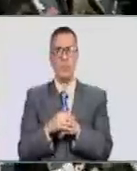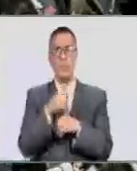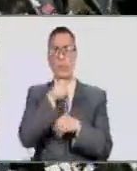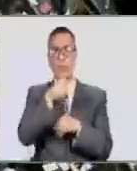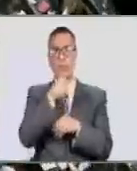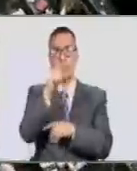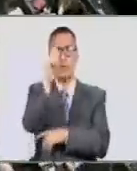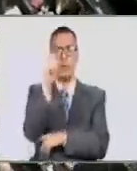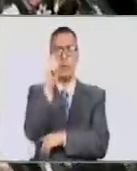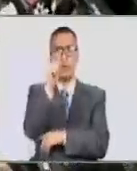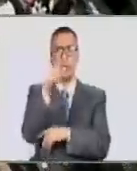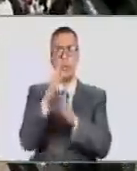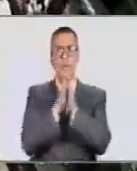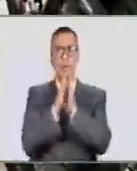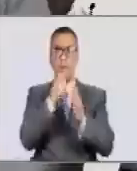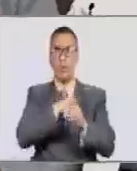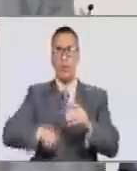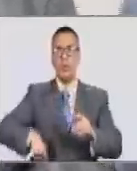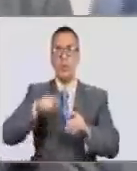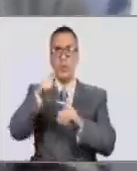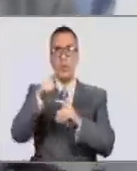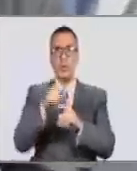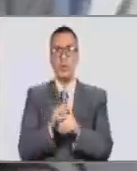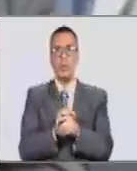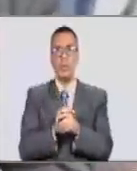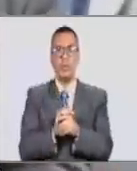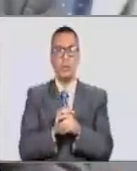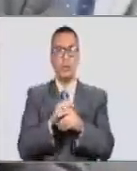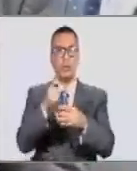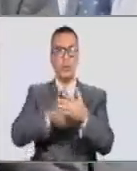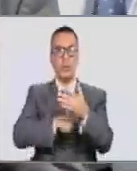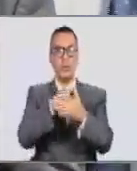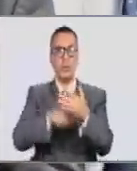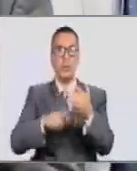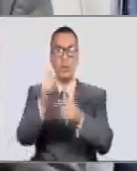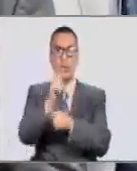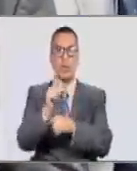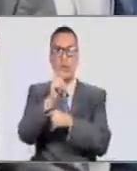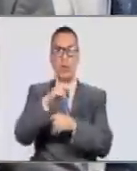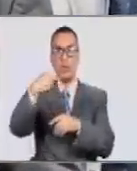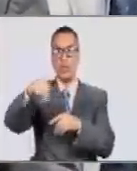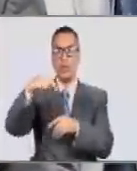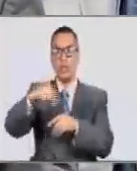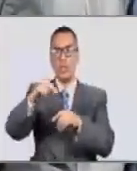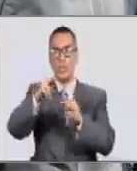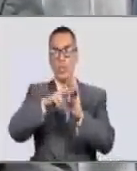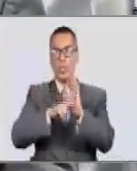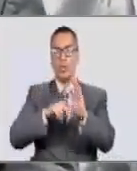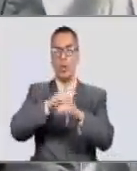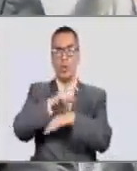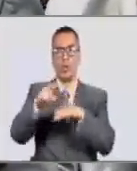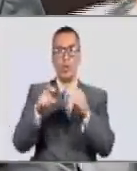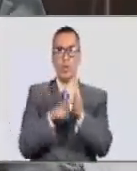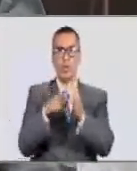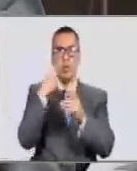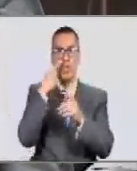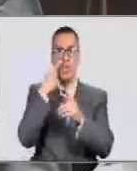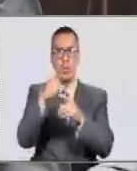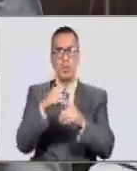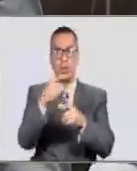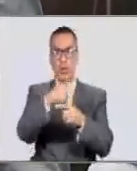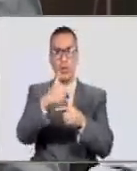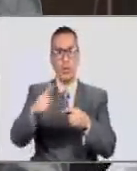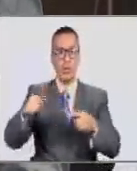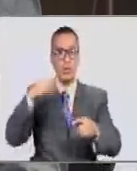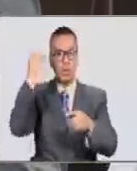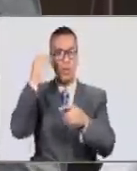Micrófono para el diputado, por favor. Presidente, estaríamos impugnando instrumentos de nivel normativo, de carácter general, en virtud de lo cual cualquier ciudadano